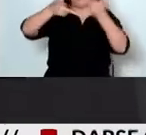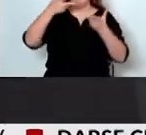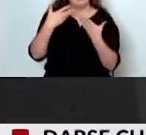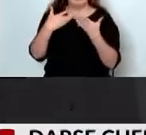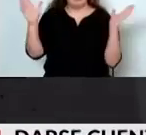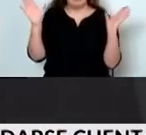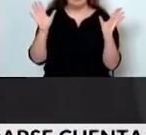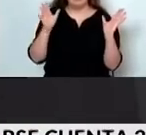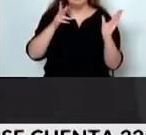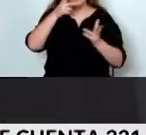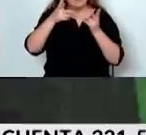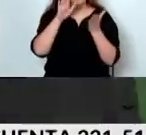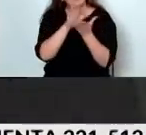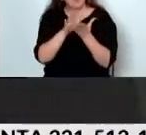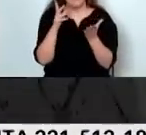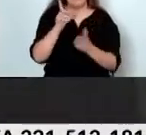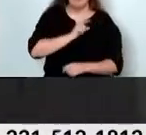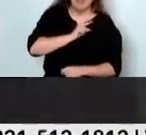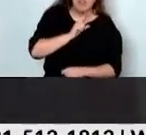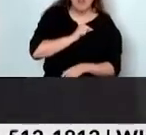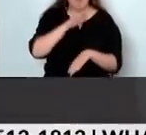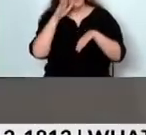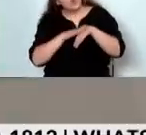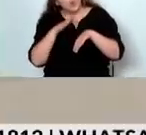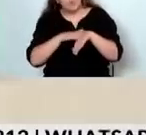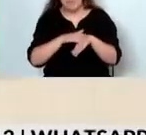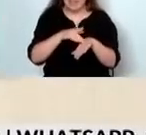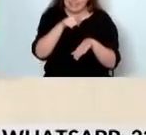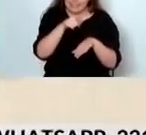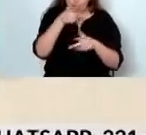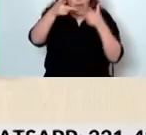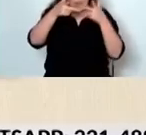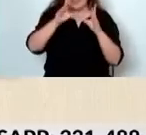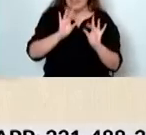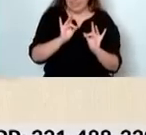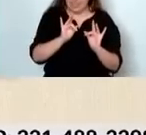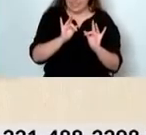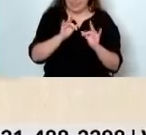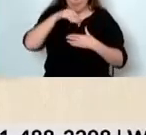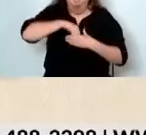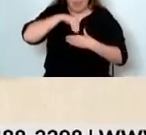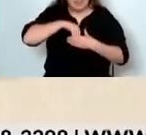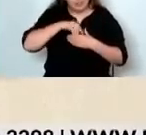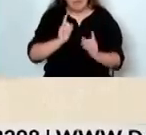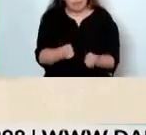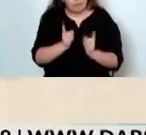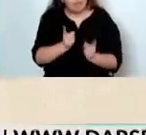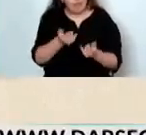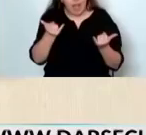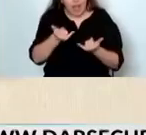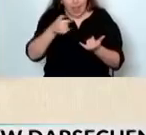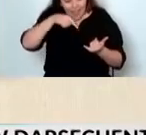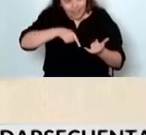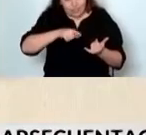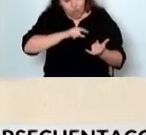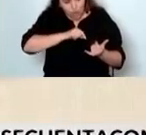libre de dolor o de culpa en un momento. Siempre hay algo que queda y que es lo que justamente tenemos que empezar a